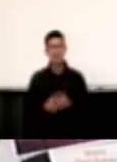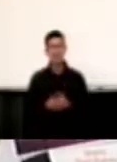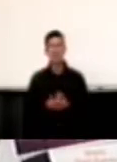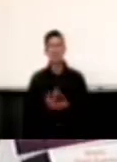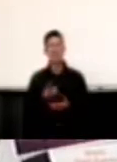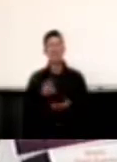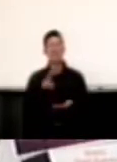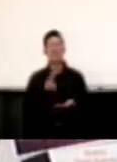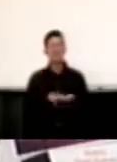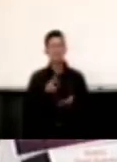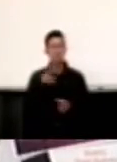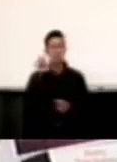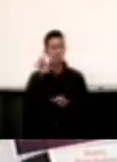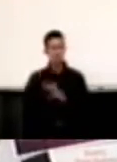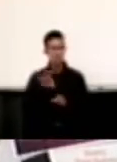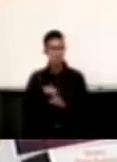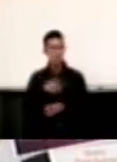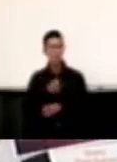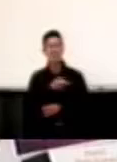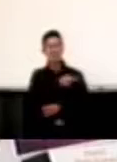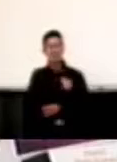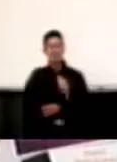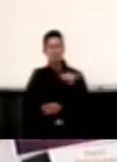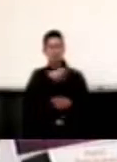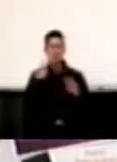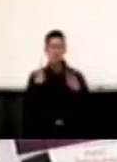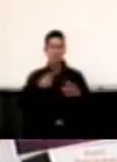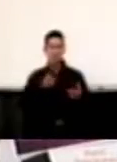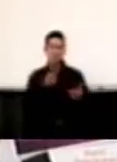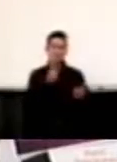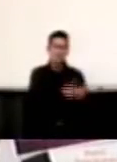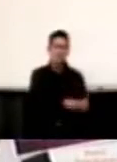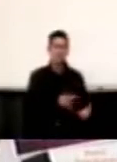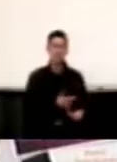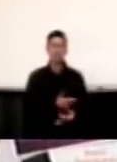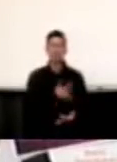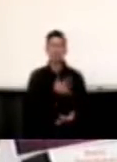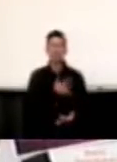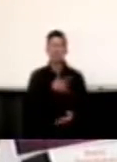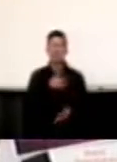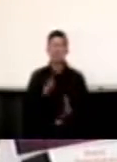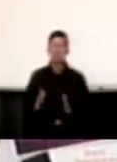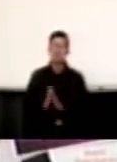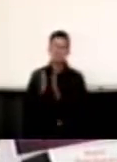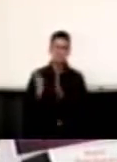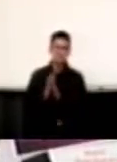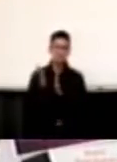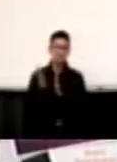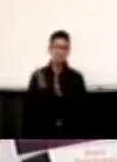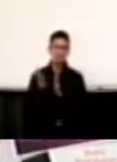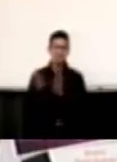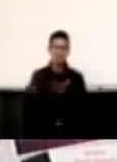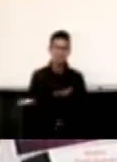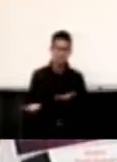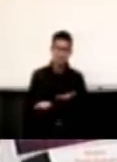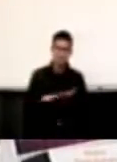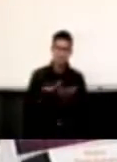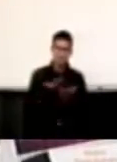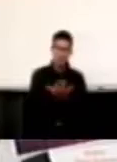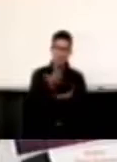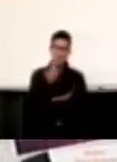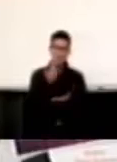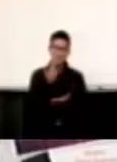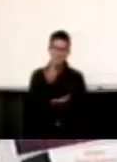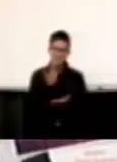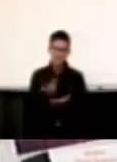de la democracia en los ciudadanos y abrir el sistema de representación de una manera paulatina, incorporando mejores mecanismos